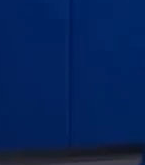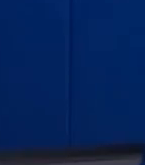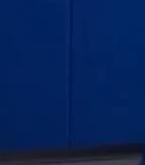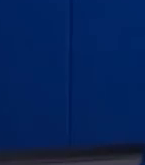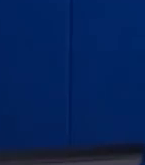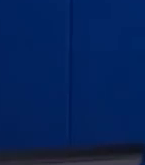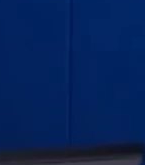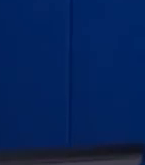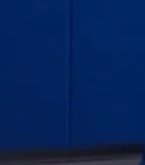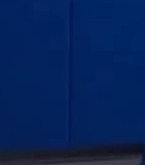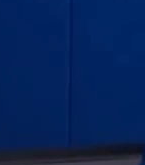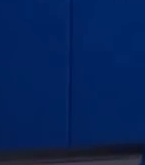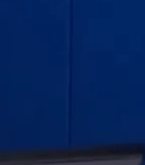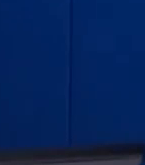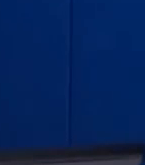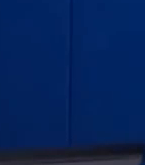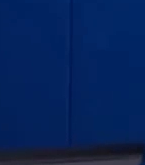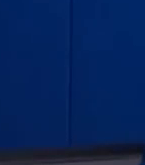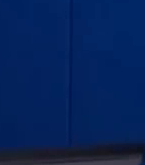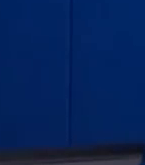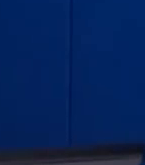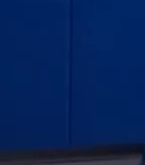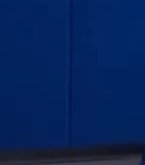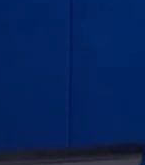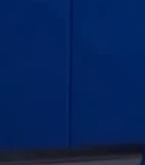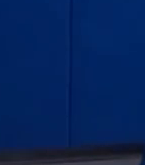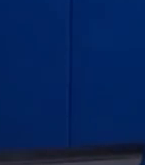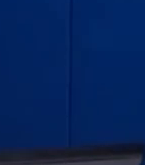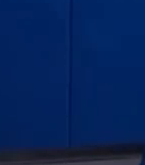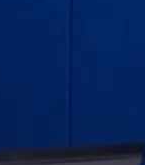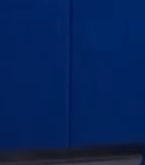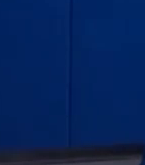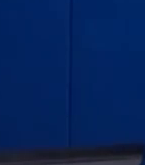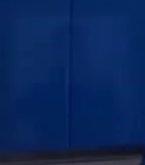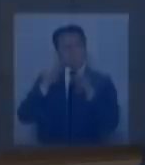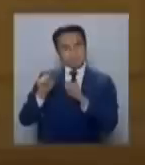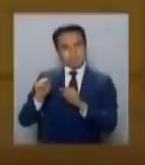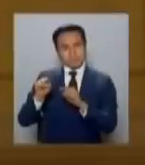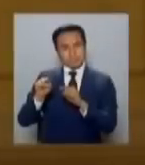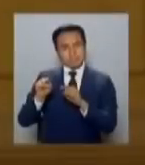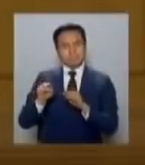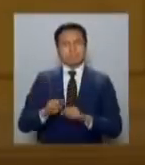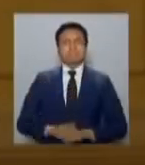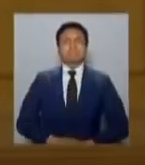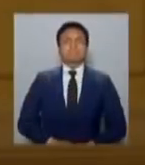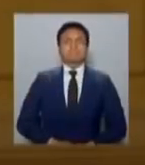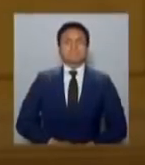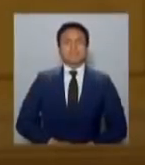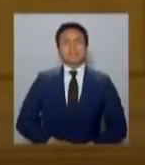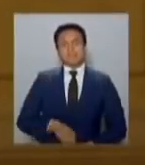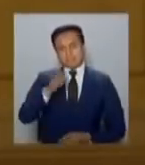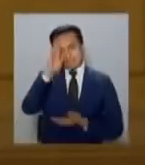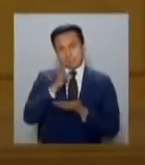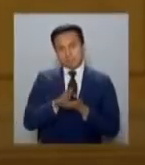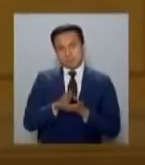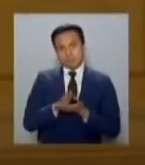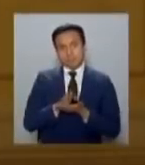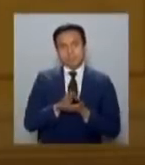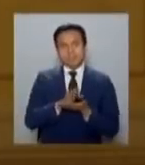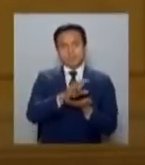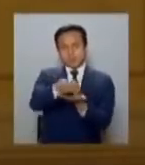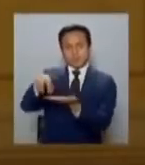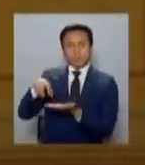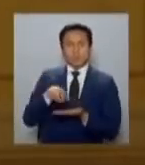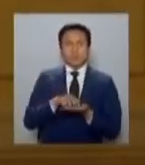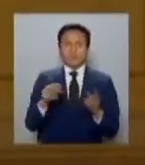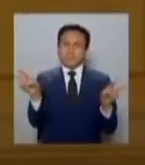habrá presencia en las subsecretarías de Demócratas Cristianos porque ellos nunca han pensado, dijo, nunca pensaron en ser parte del gobierno, siempre se definieron